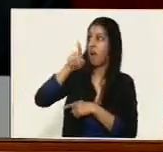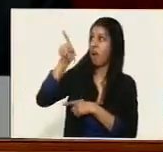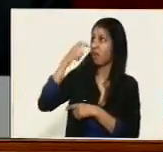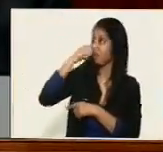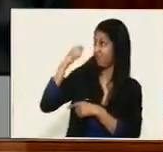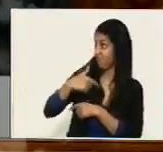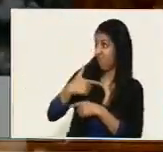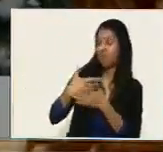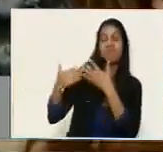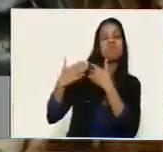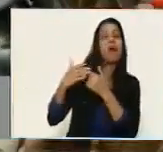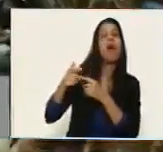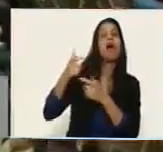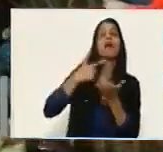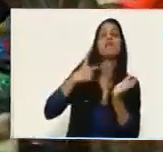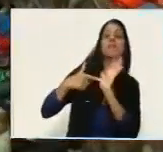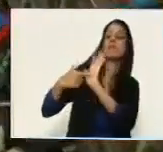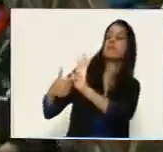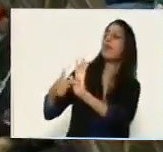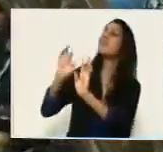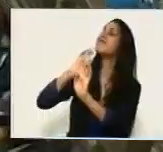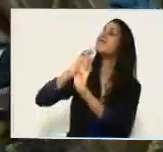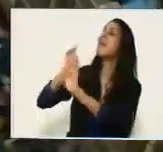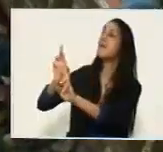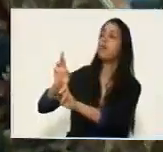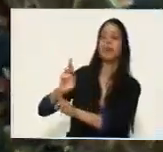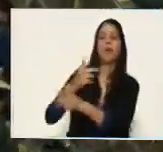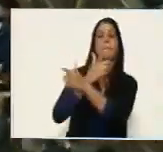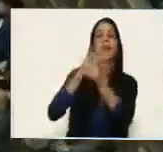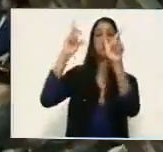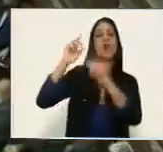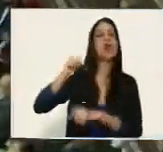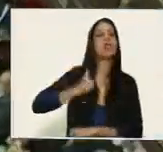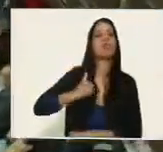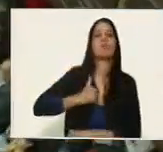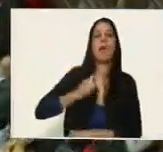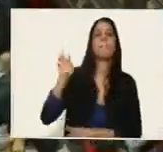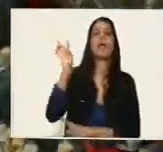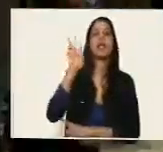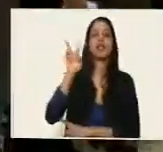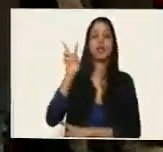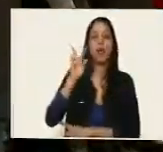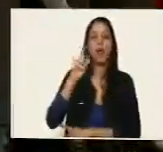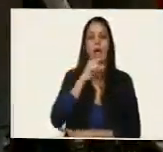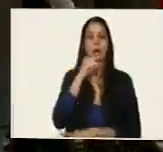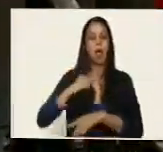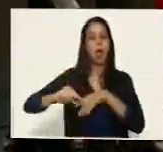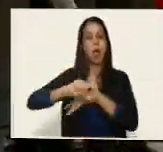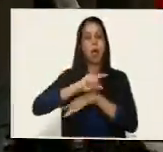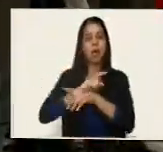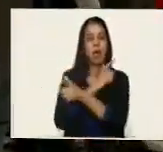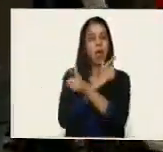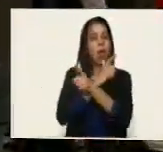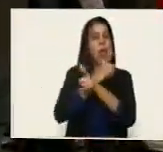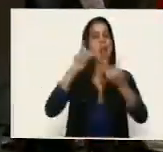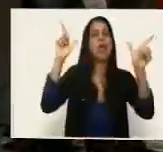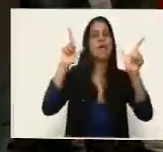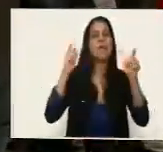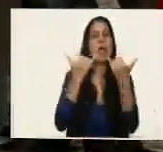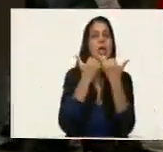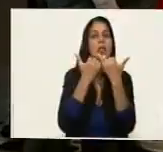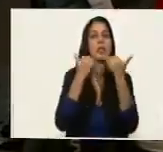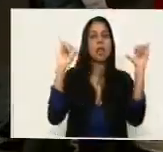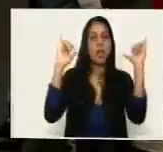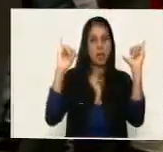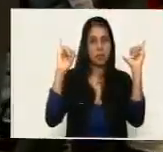Nacional como respuesta soberana de nuestra posición política, independiente,